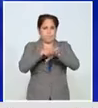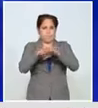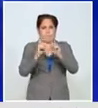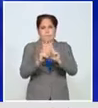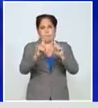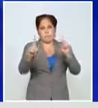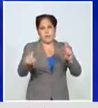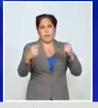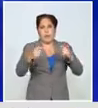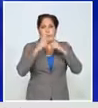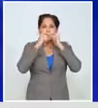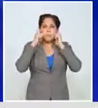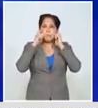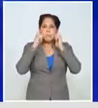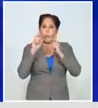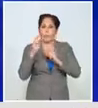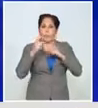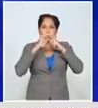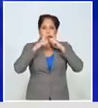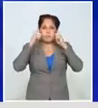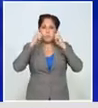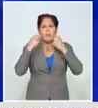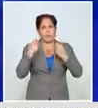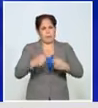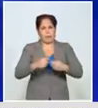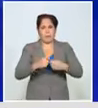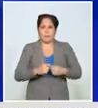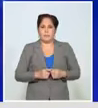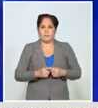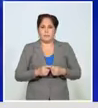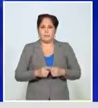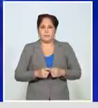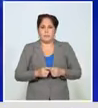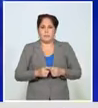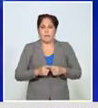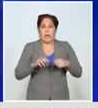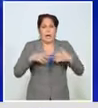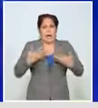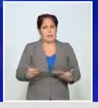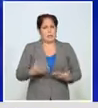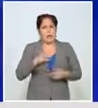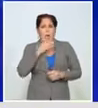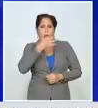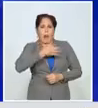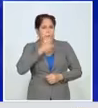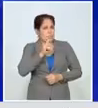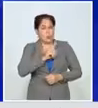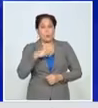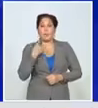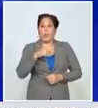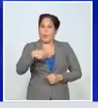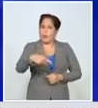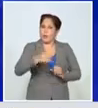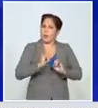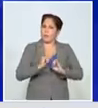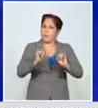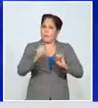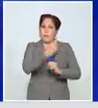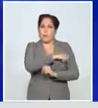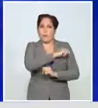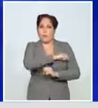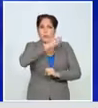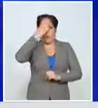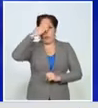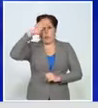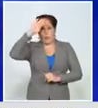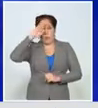el tapaboca o el nasobuco, como también le decimos, y no nos cansaremos. Aquí estaremos todos los días, aquí estará, a